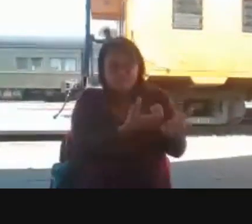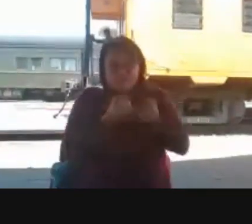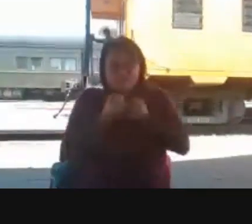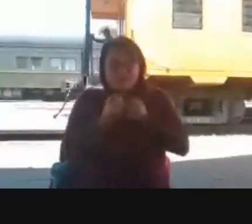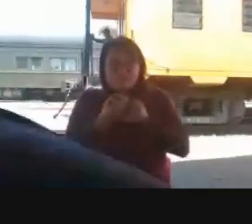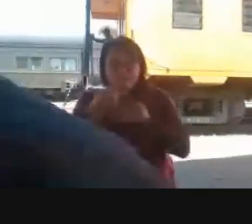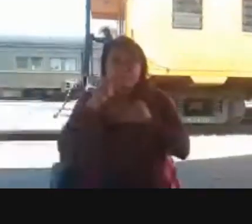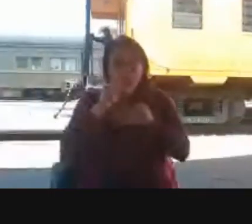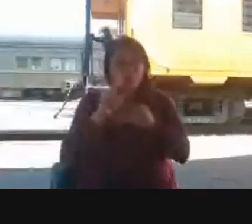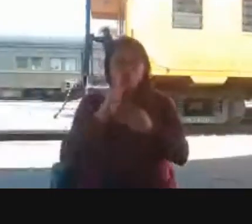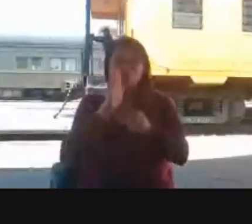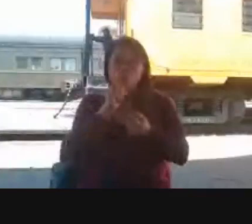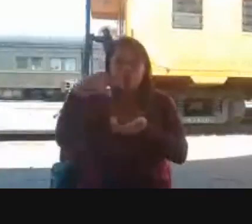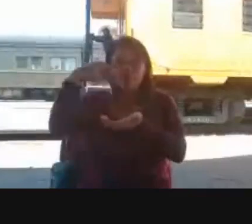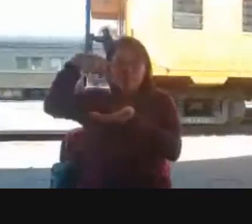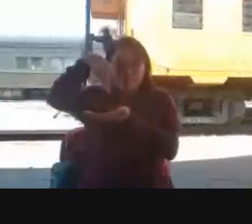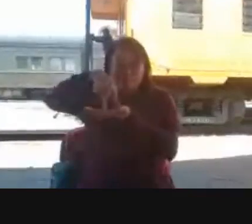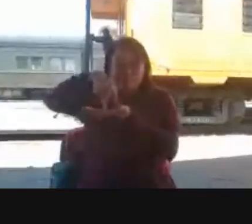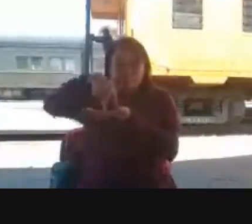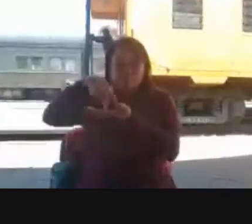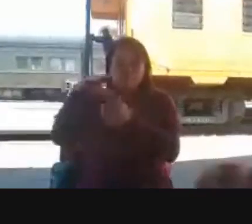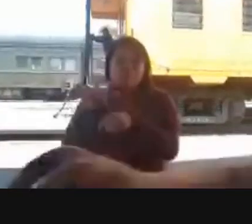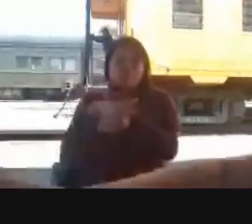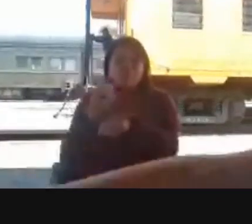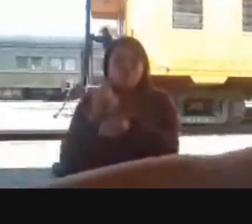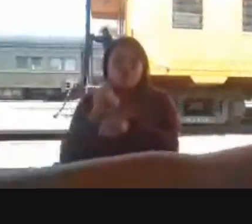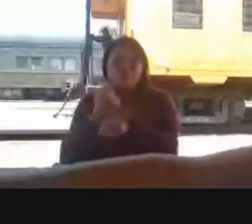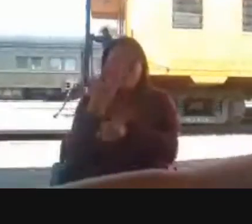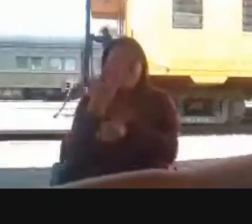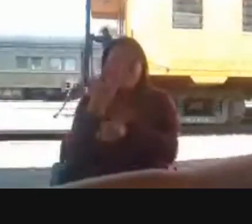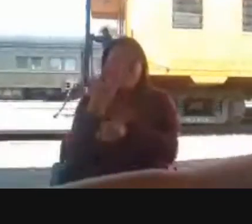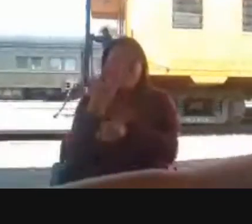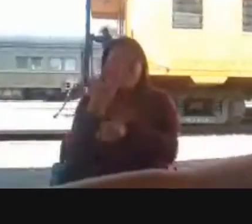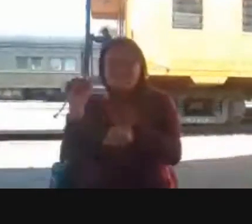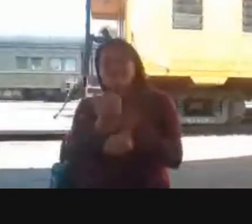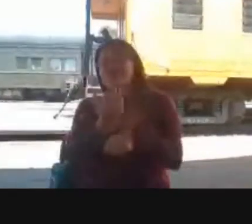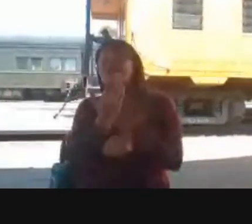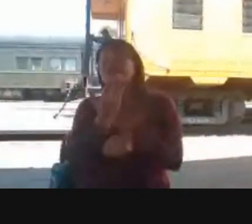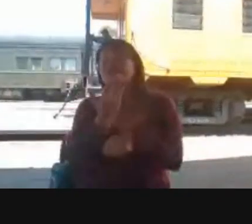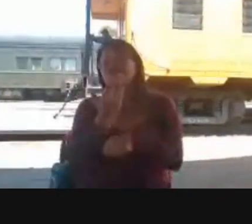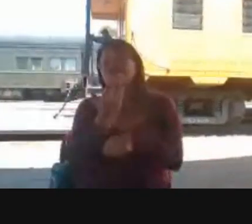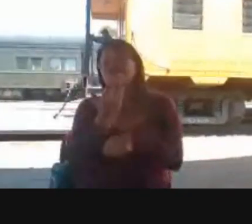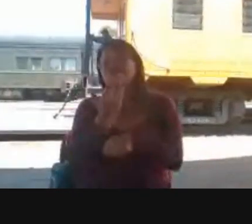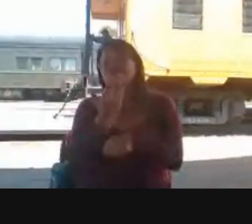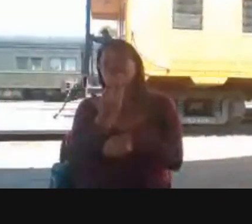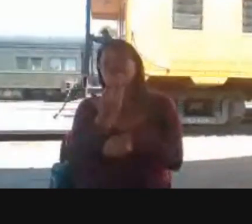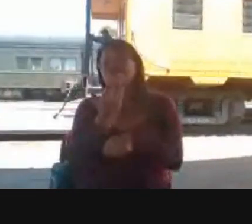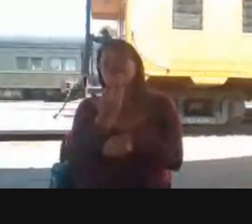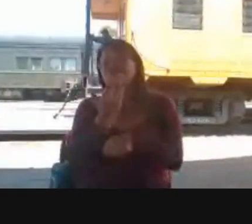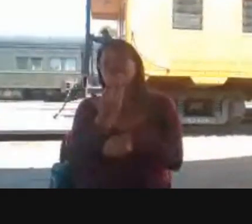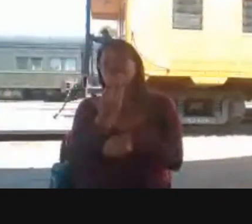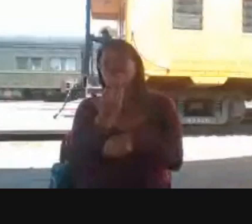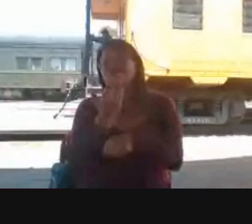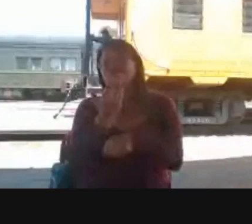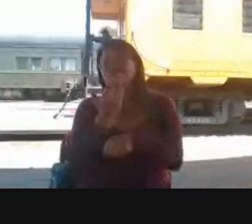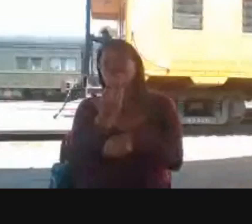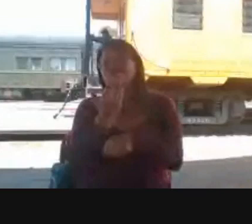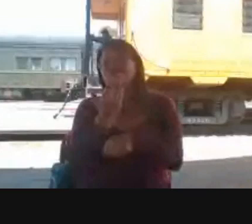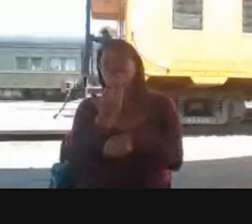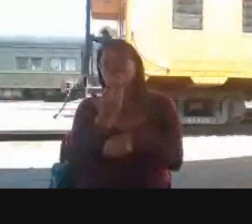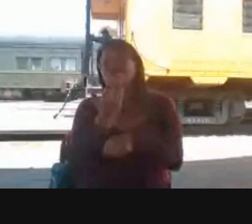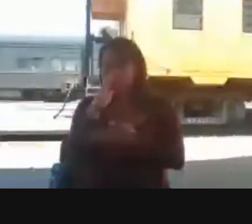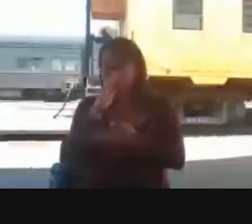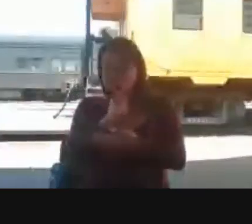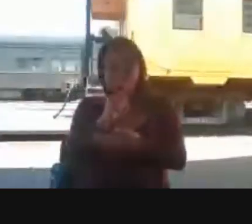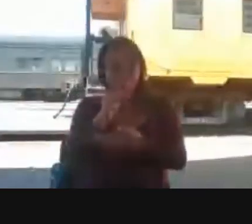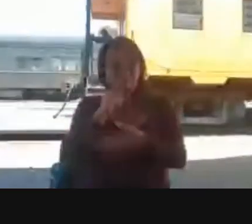pararse bien porque no pudo desarrollar esa habilidad, porque estaba chiquita. La estuvimos trabajando, logramos que se parara bien, no pudo